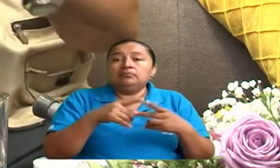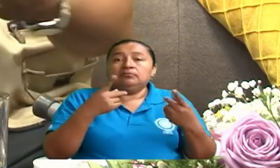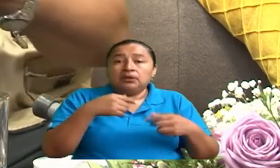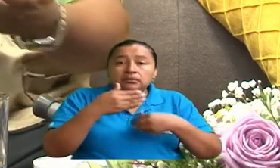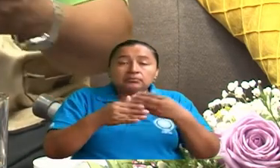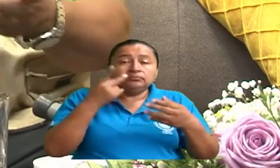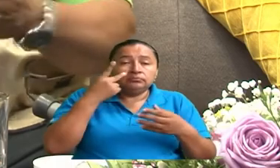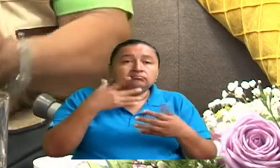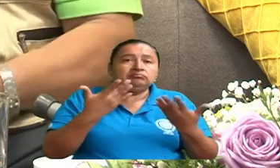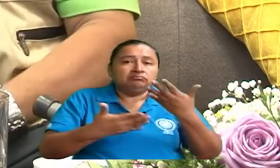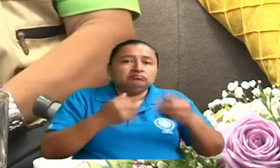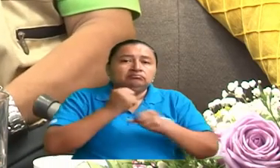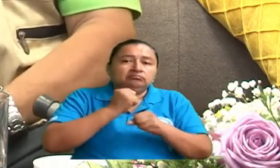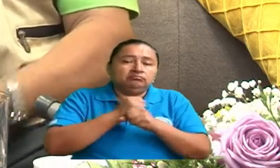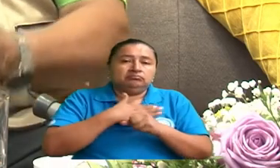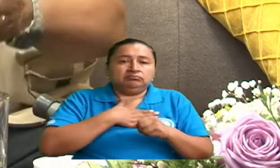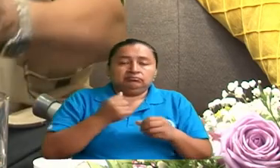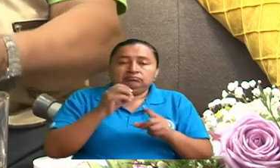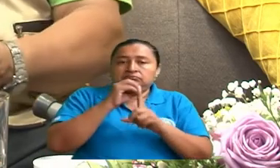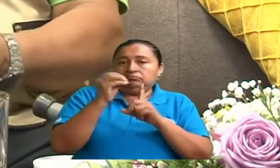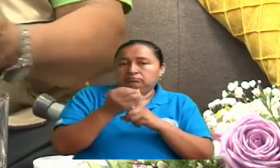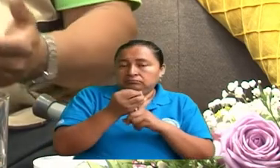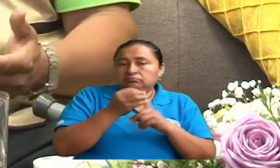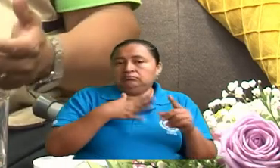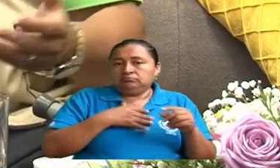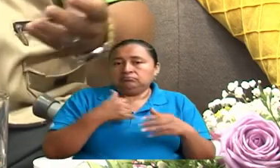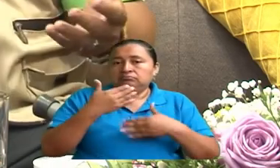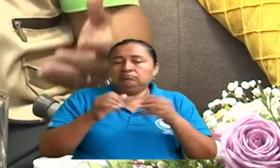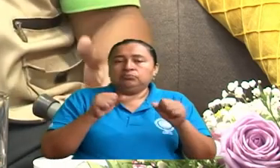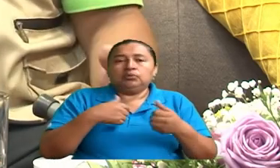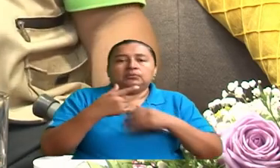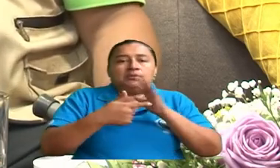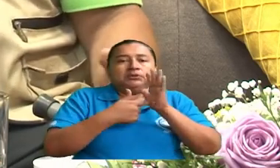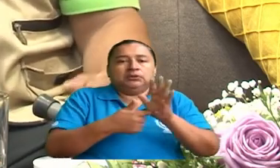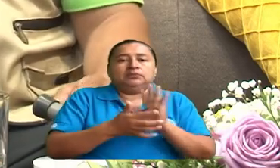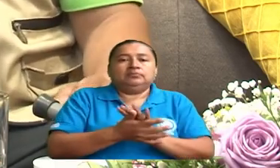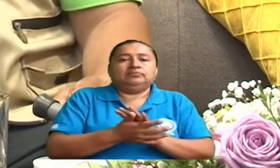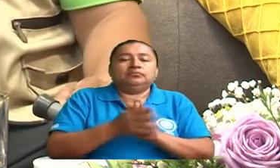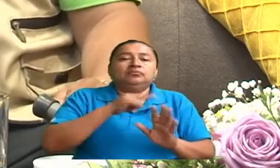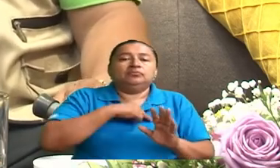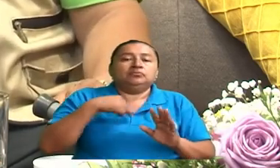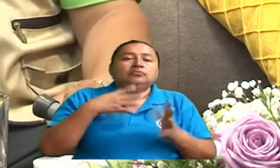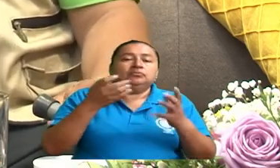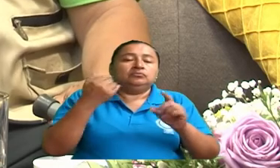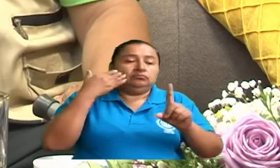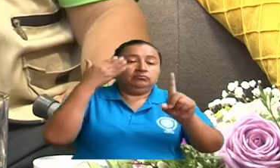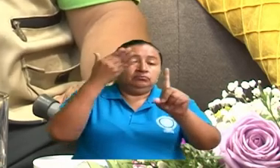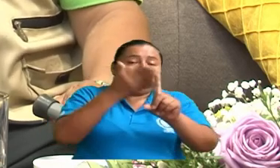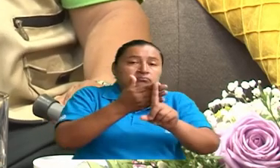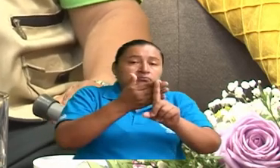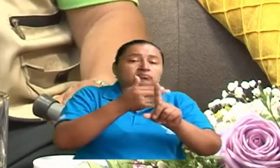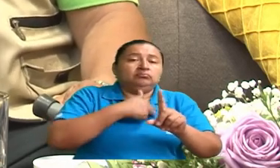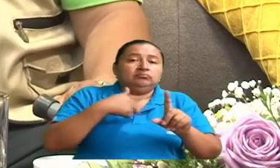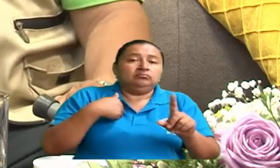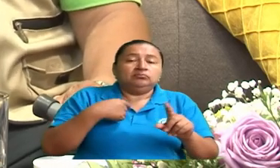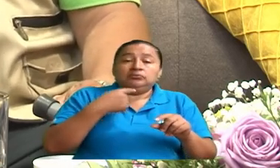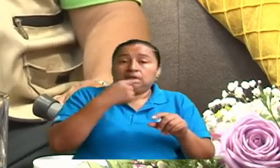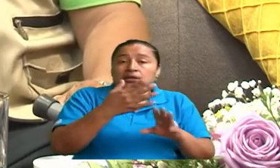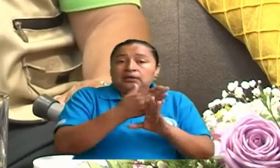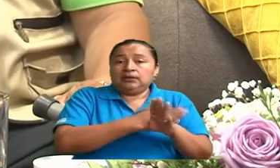pues, hay que, vamos a organizarnos mejor, ¿verdad? Y poder ir presentando. Nosotros queremos apuntar a hacer, como te